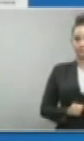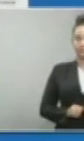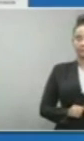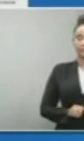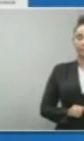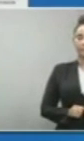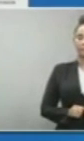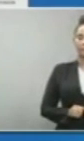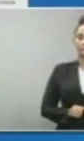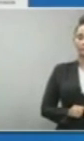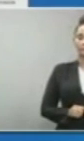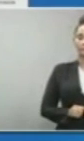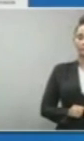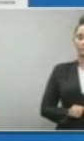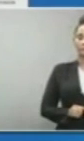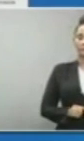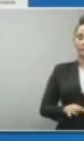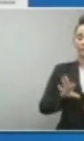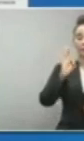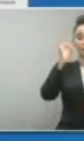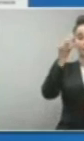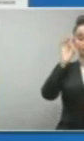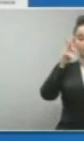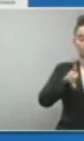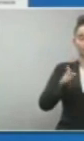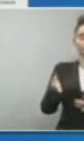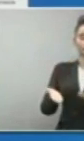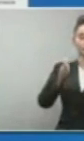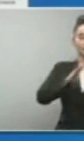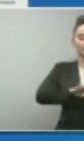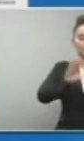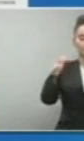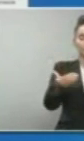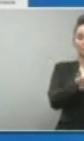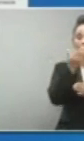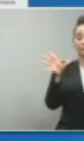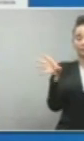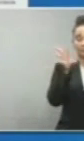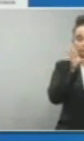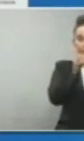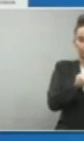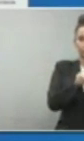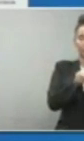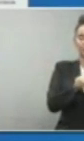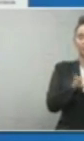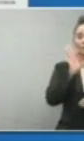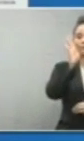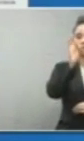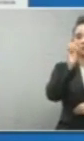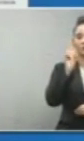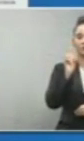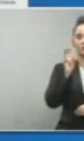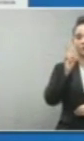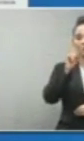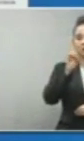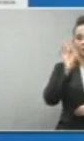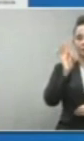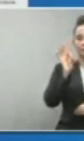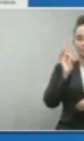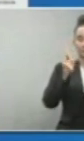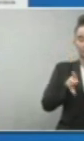y 19 fallecimientos nuevos, para un total acumulado de 929